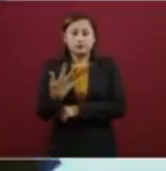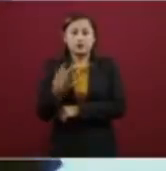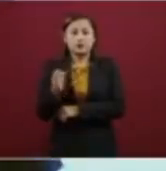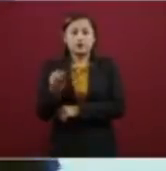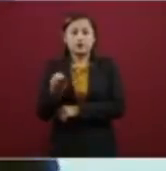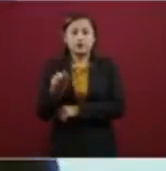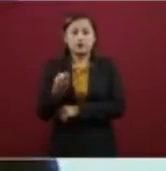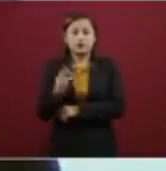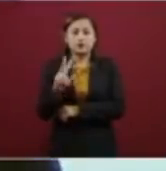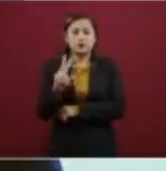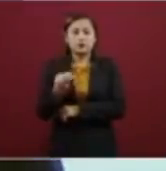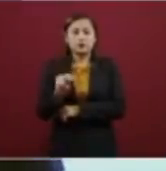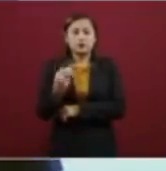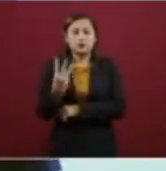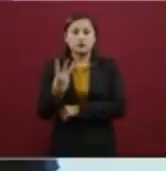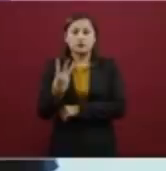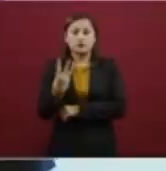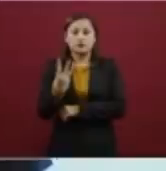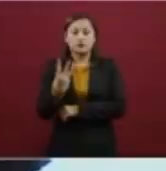Febrero, 83.